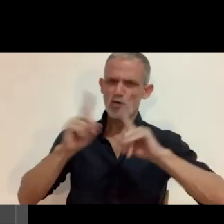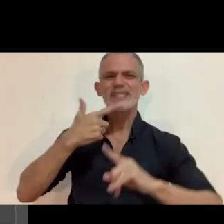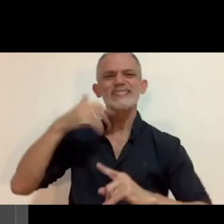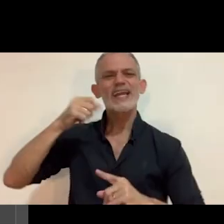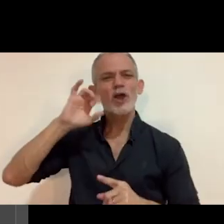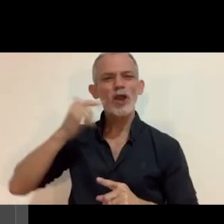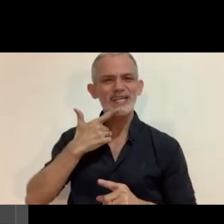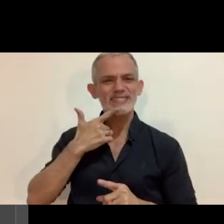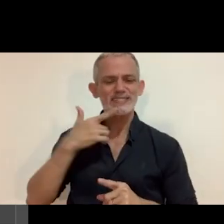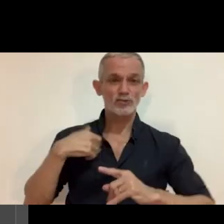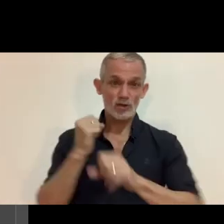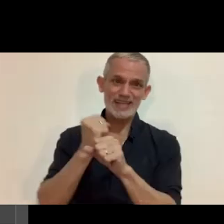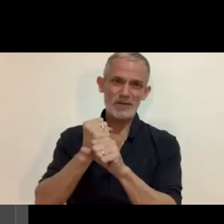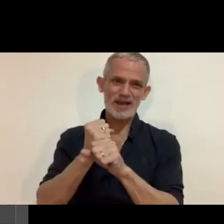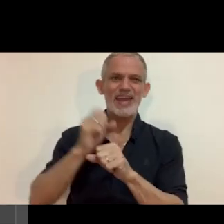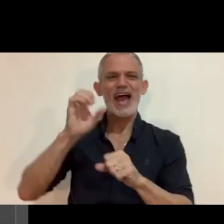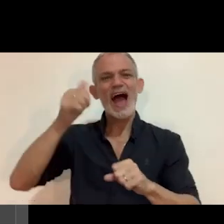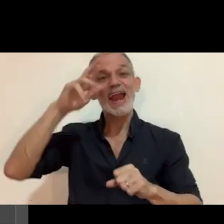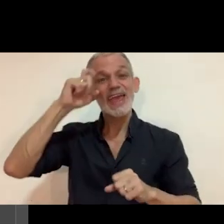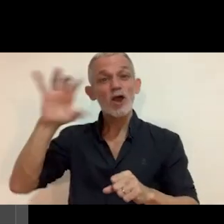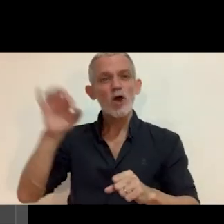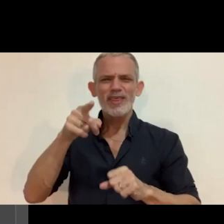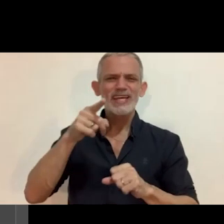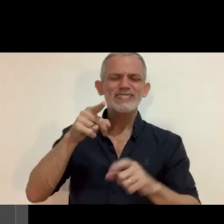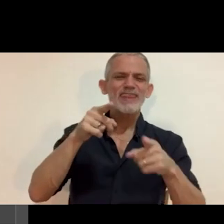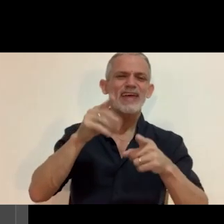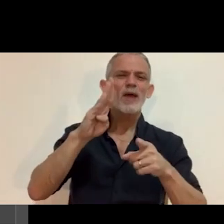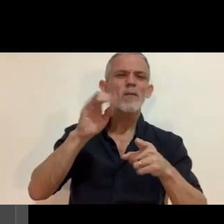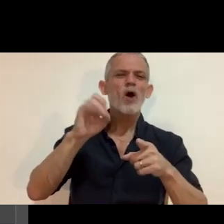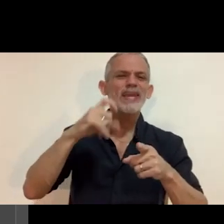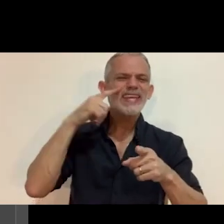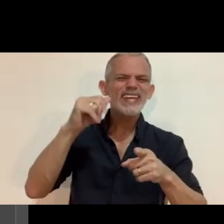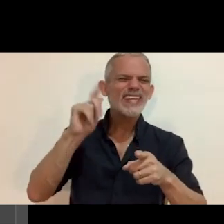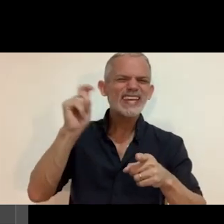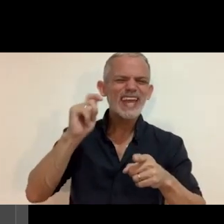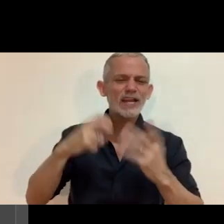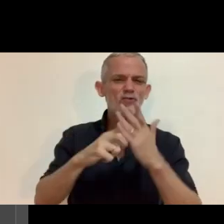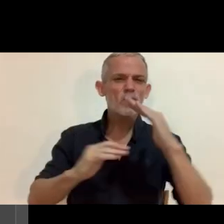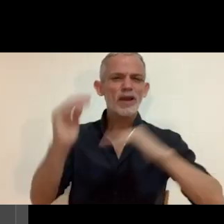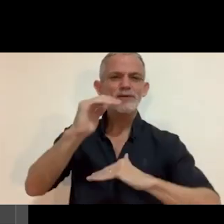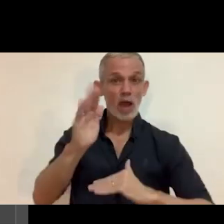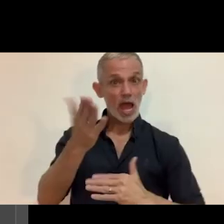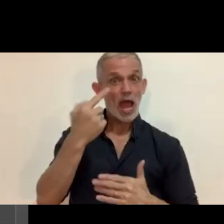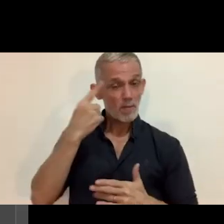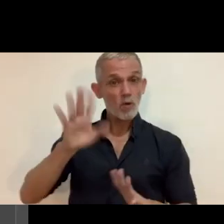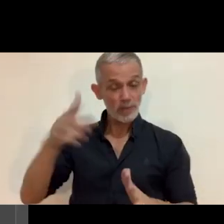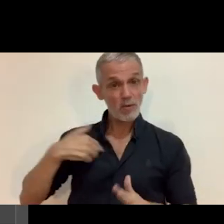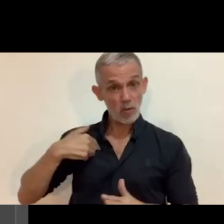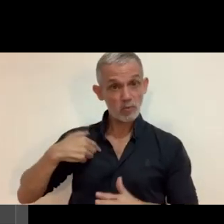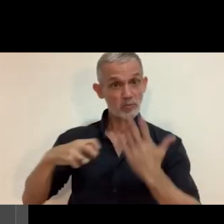O sea, yo trabajé en San Antonio de Areco. ¿De esta, de Bolini? Sí, señora. ¿De Bolini? Sí, sí. Ah, muy bien.